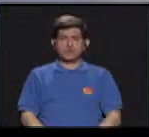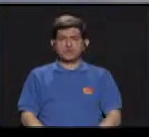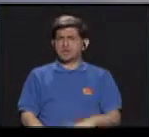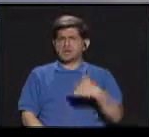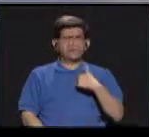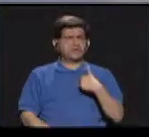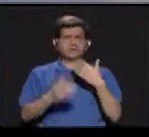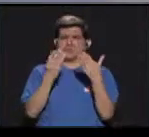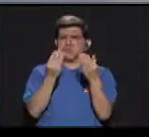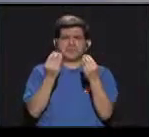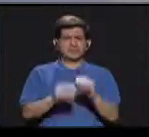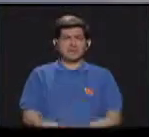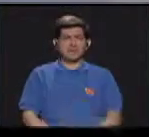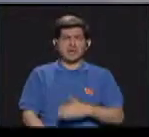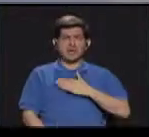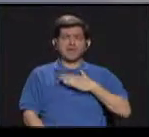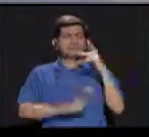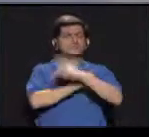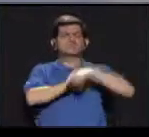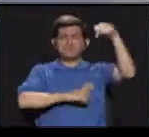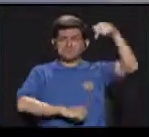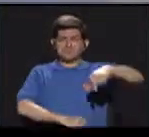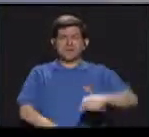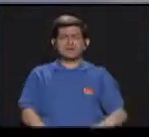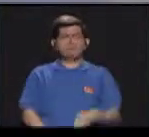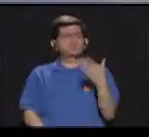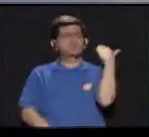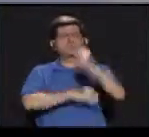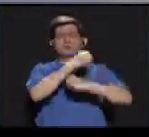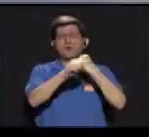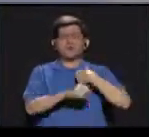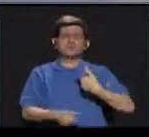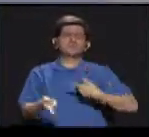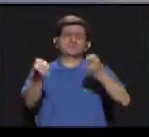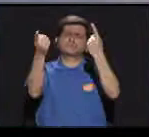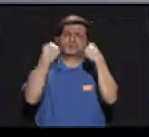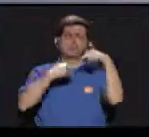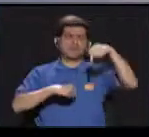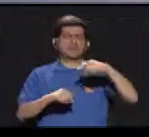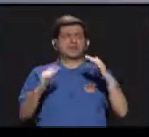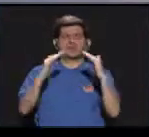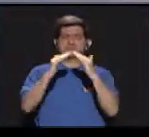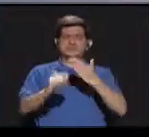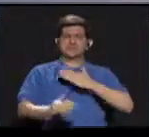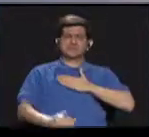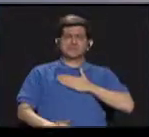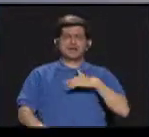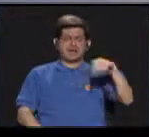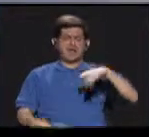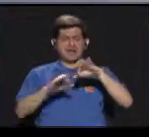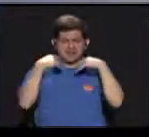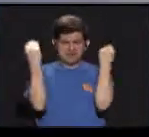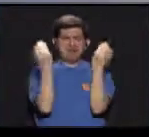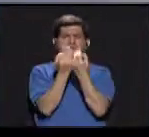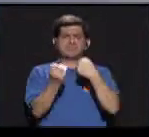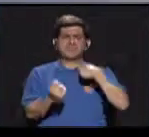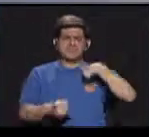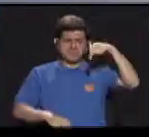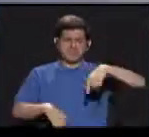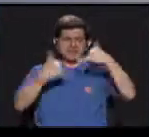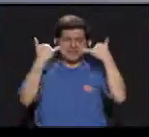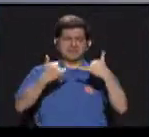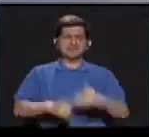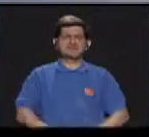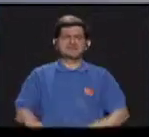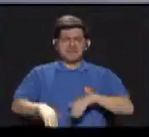no tengo miedo en decirlo, él decía, esta es mi patria, hace tantos años me vine para acá, que este es mi hogar, aquí tengo mi familia, aquí eché